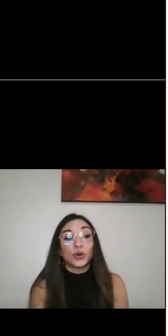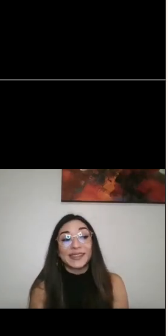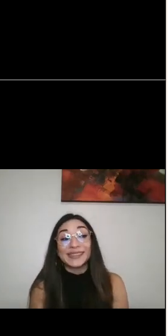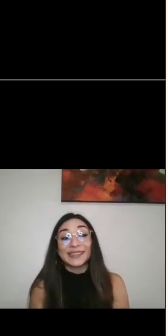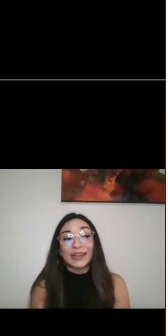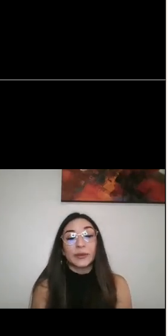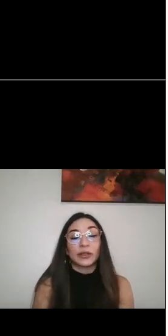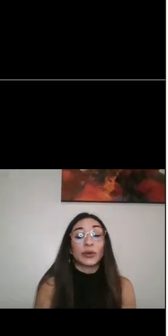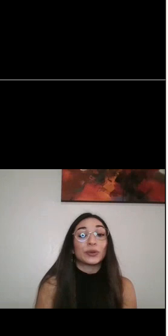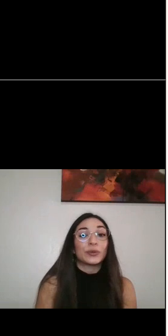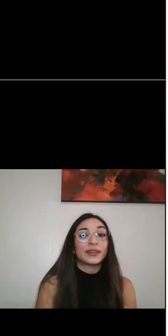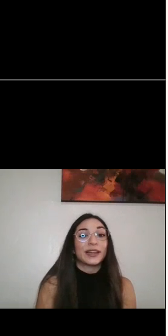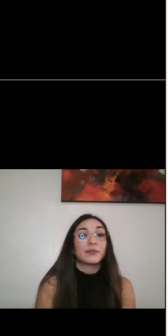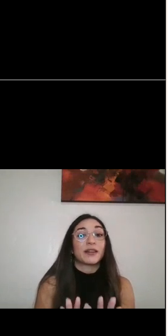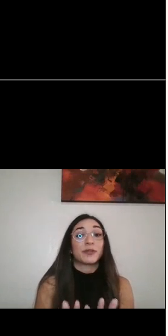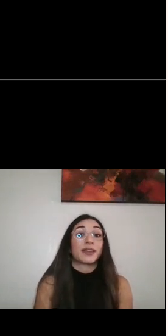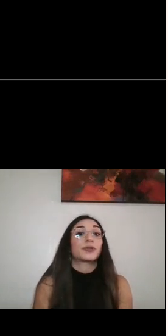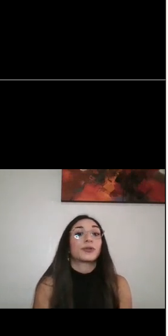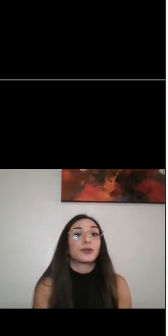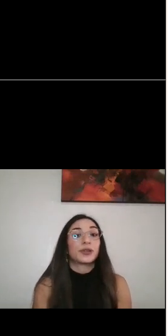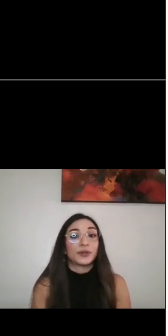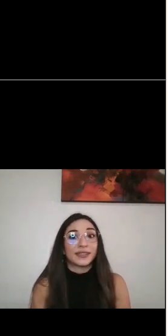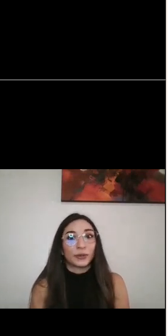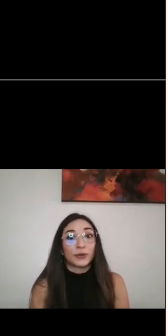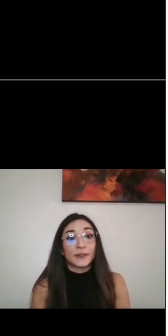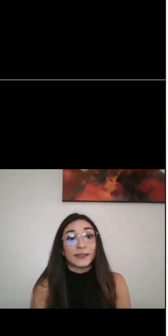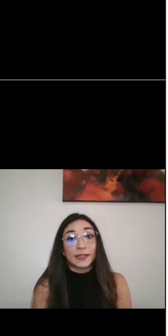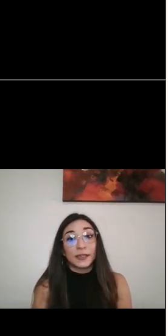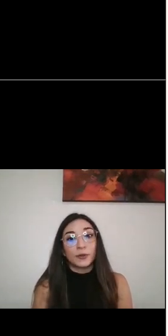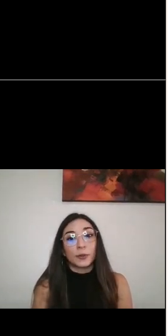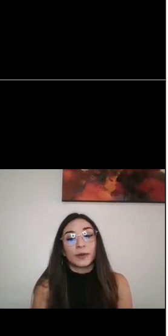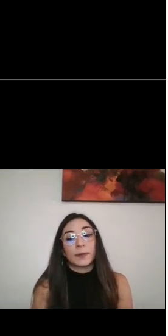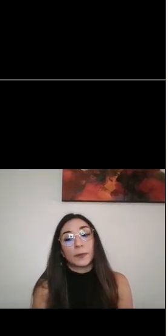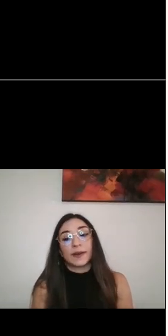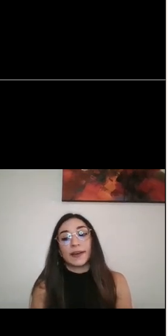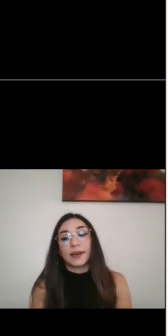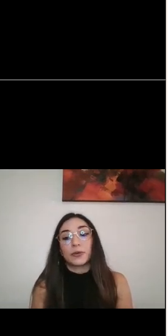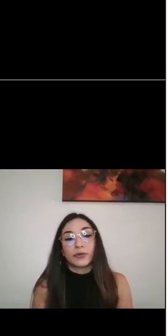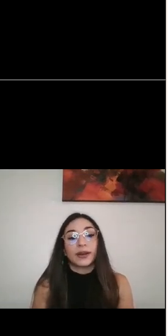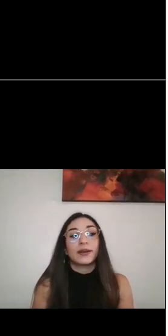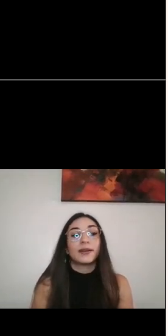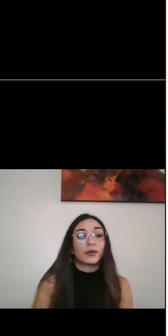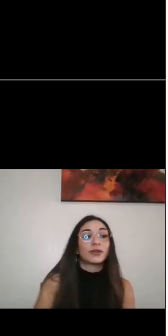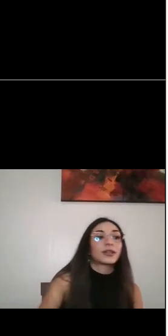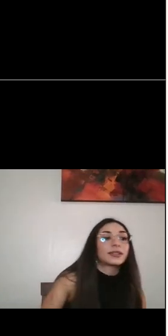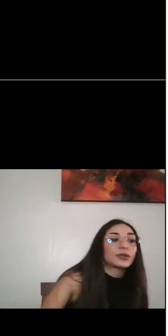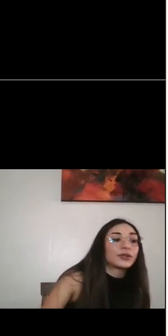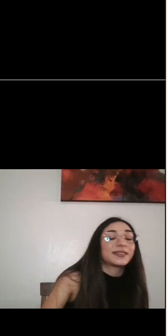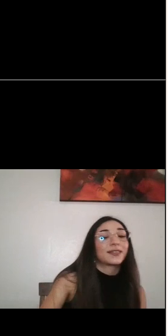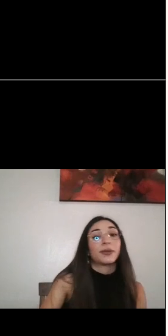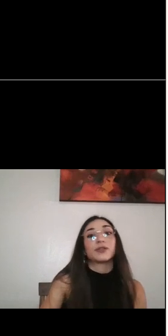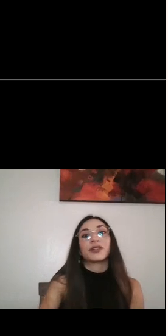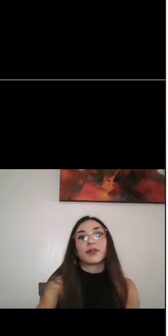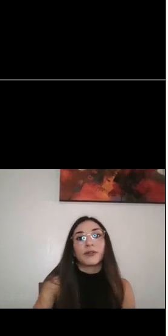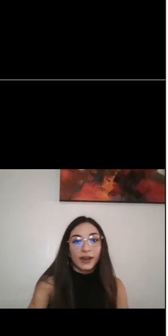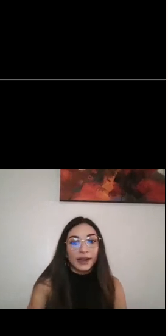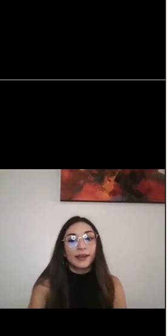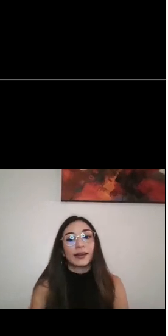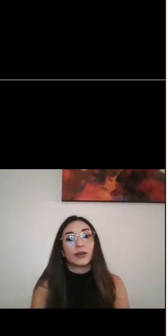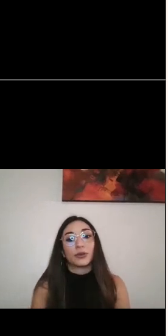no necesariamente una audiometría me va a abordar todo lo que yo necesito con ese niño, porque me puede dejar por fuera algunas otras situaciones que tal vez no